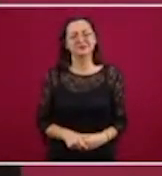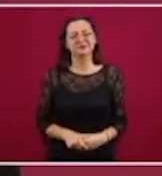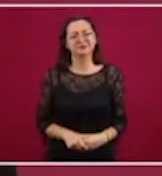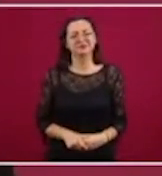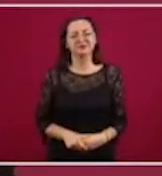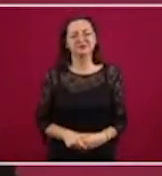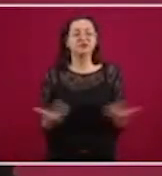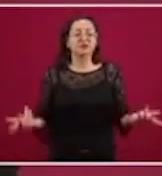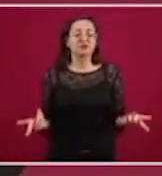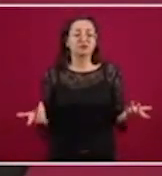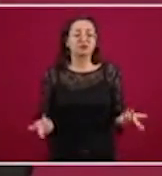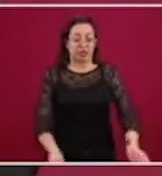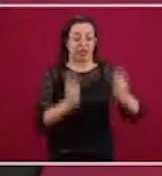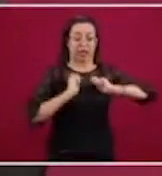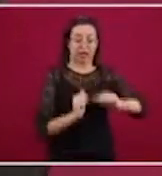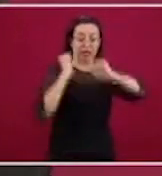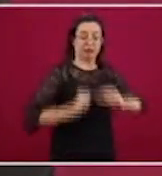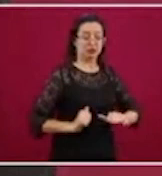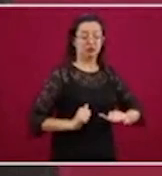Es la pura formalidad.